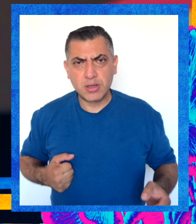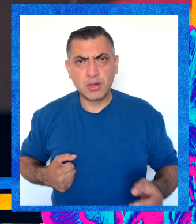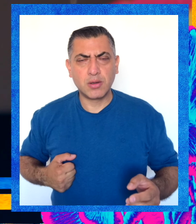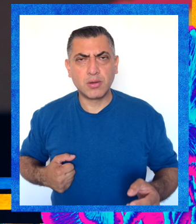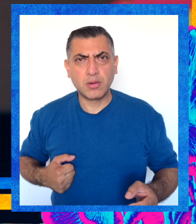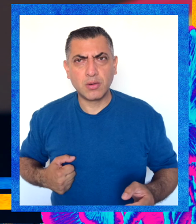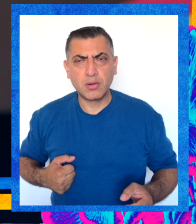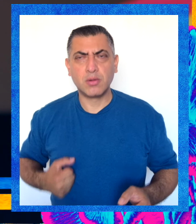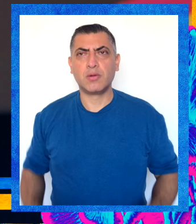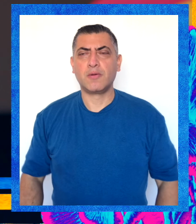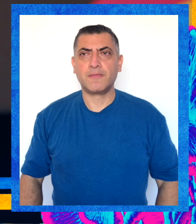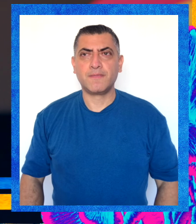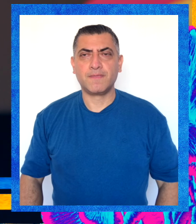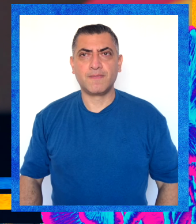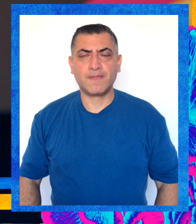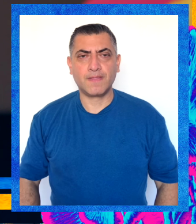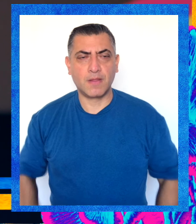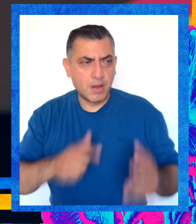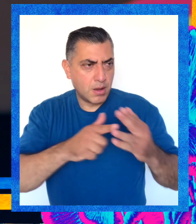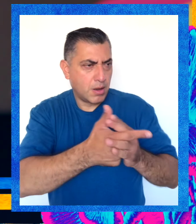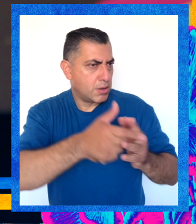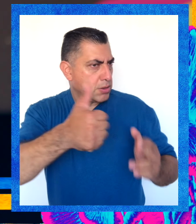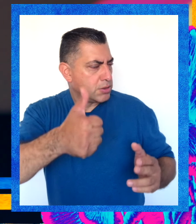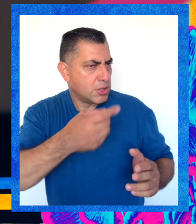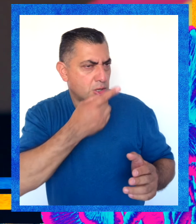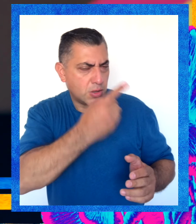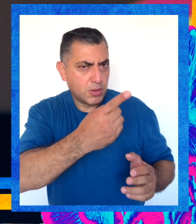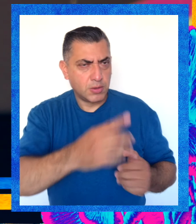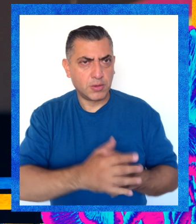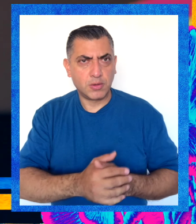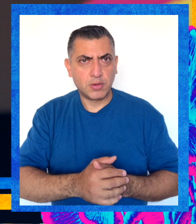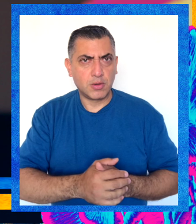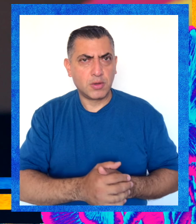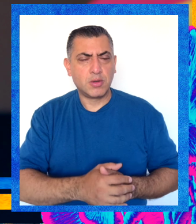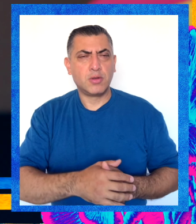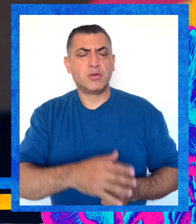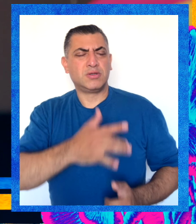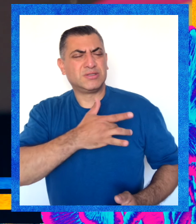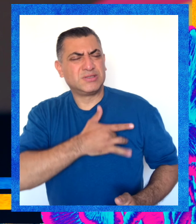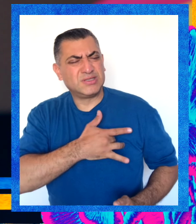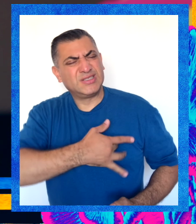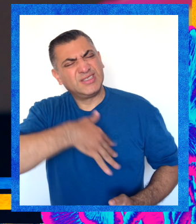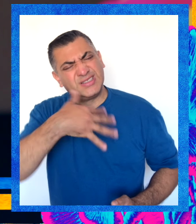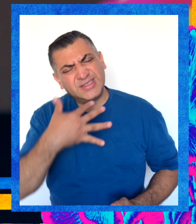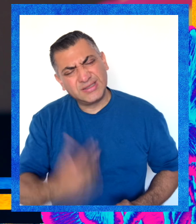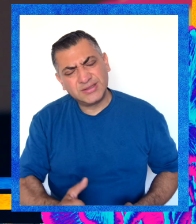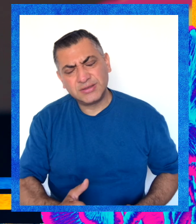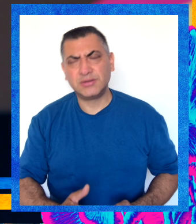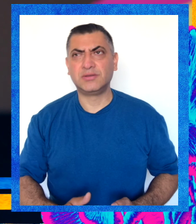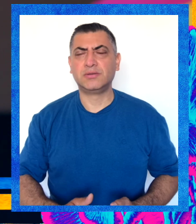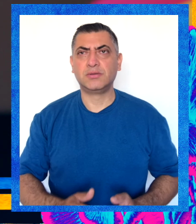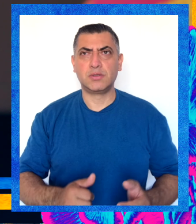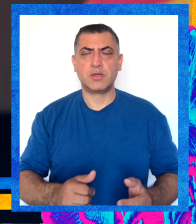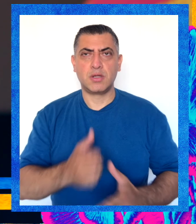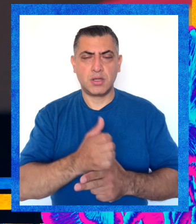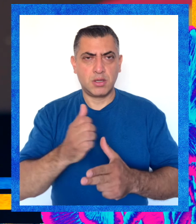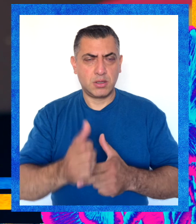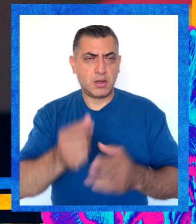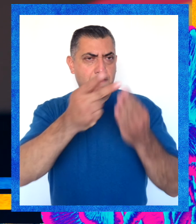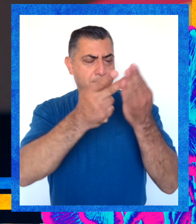momento generación tras generación según génesis capítulo 6 versículo 6 le dolió el corazón y entonces diseñó lo que yo llamo